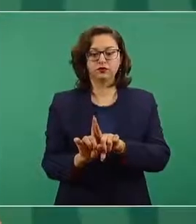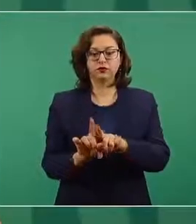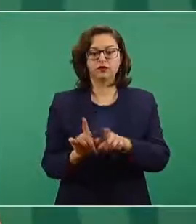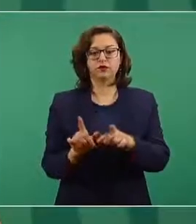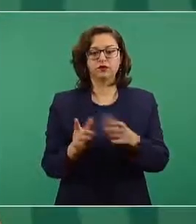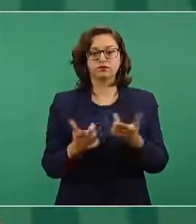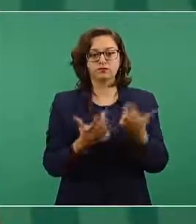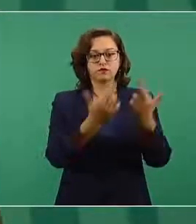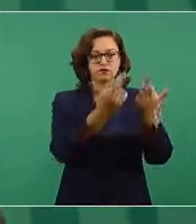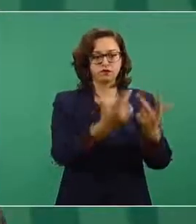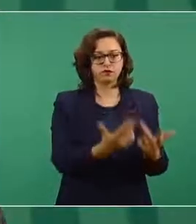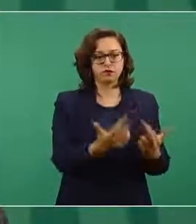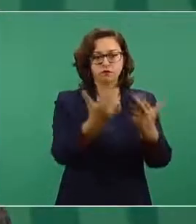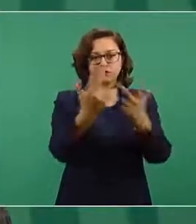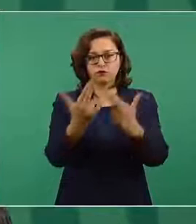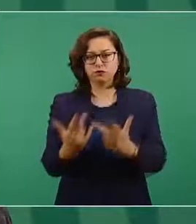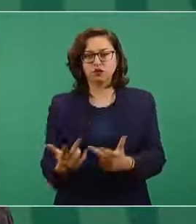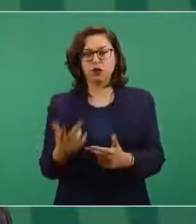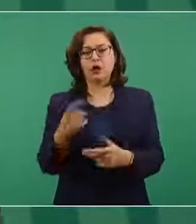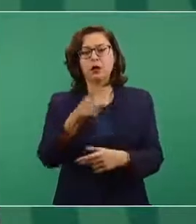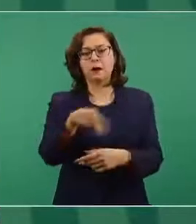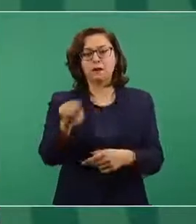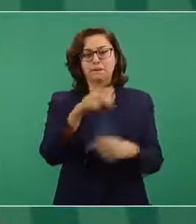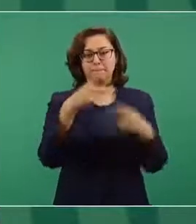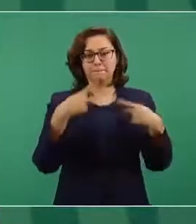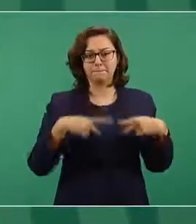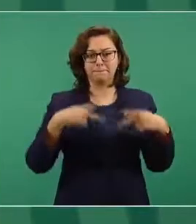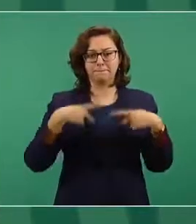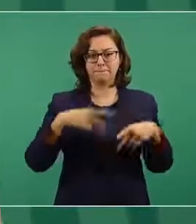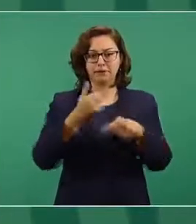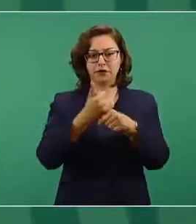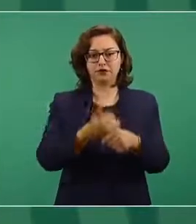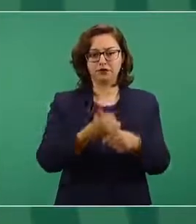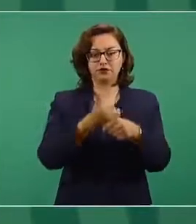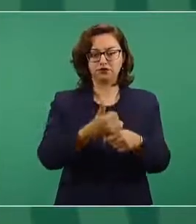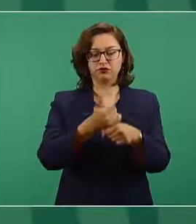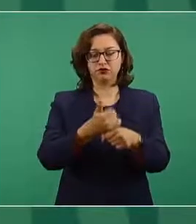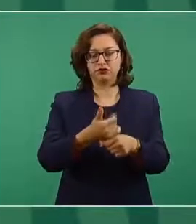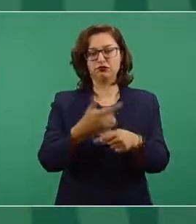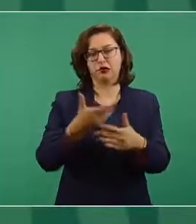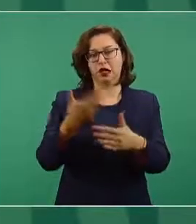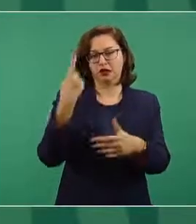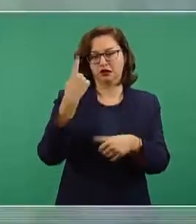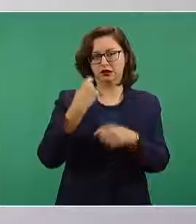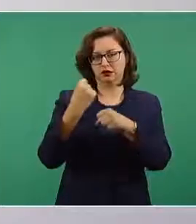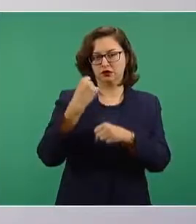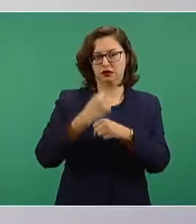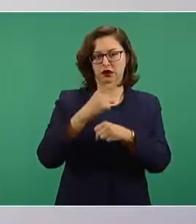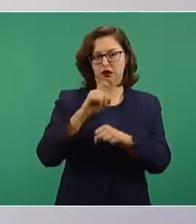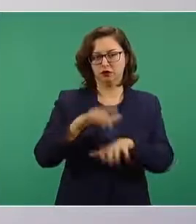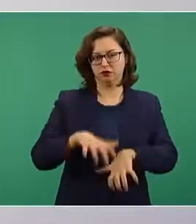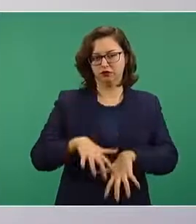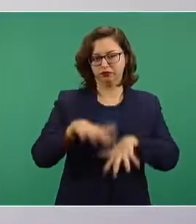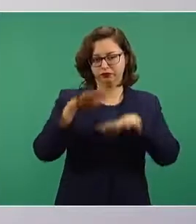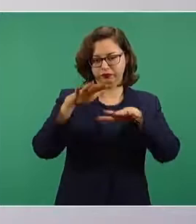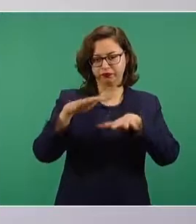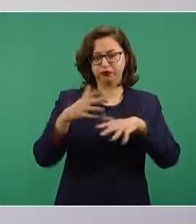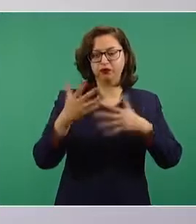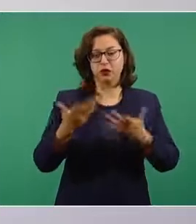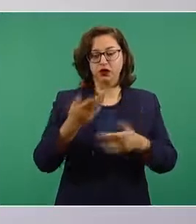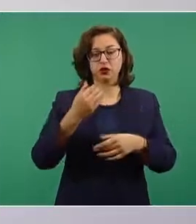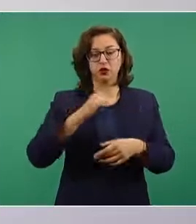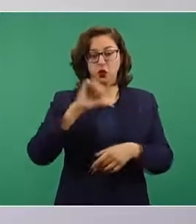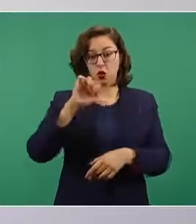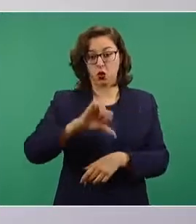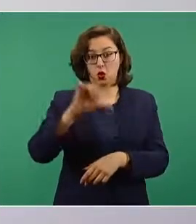los damnificados por las inundaciones que están siendo atendidos y se va a hacer una